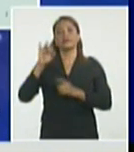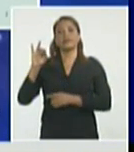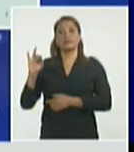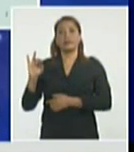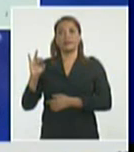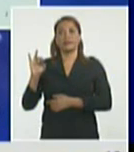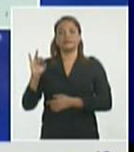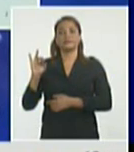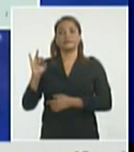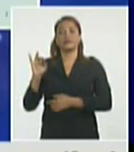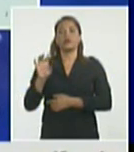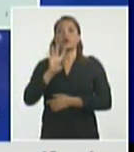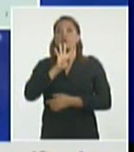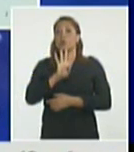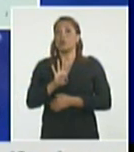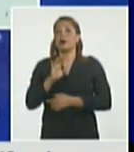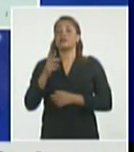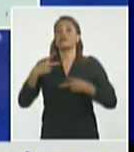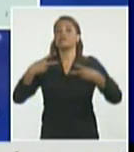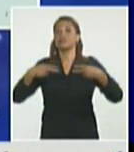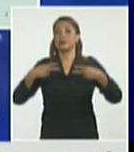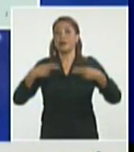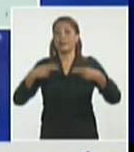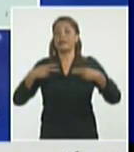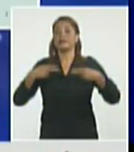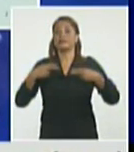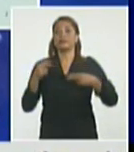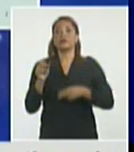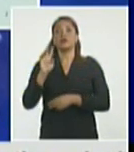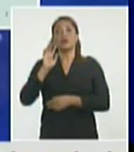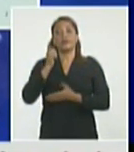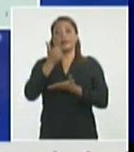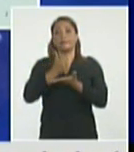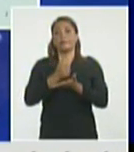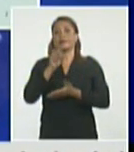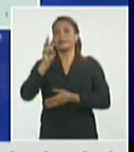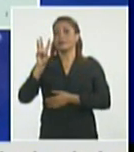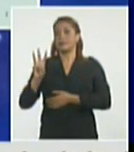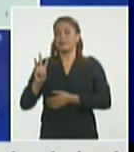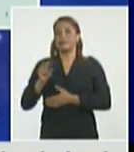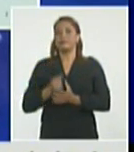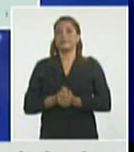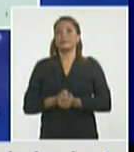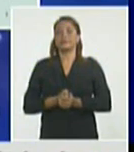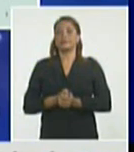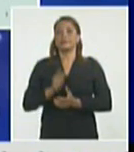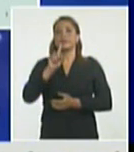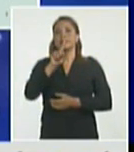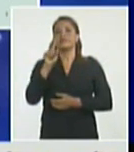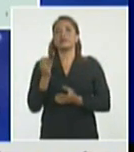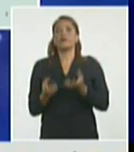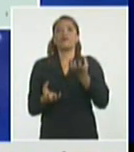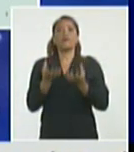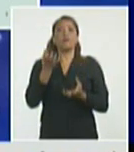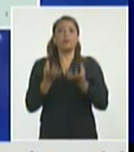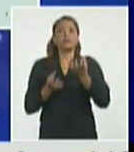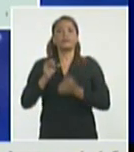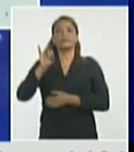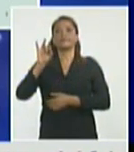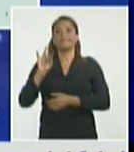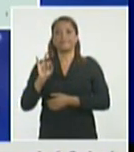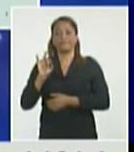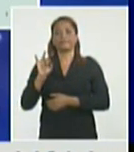casos importados, el mayor número de Cárdenas, 4, y de Matanzas, 3. En el caso de Cienfuegos, 7